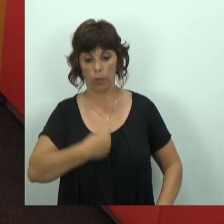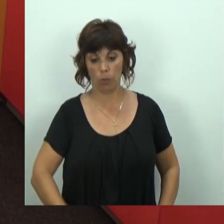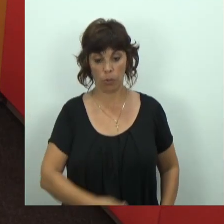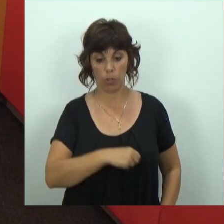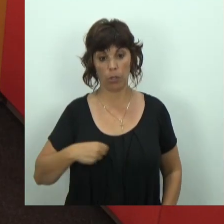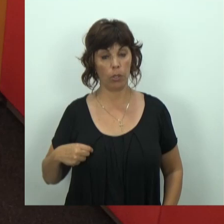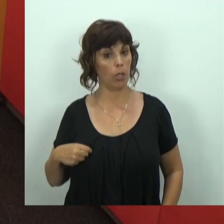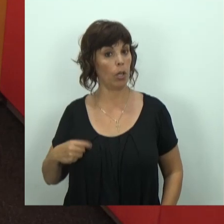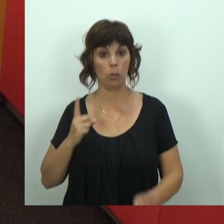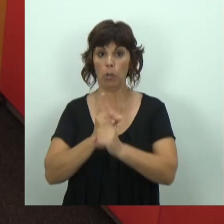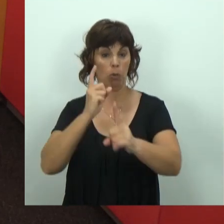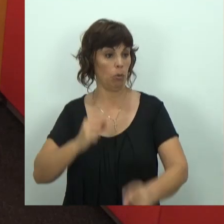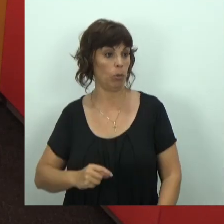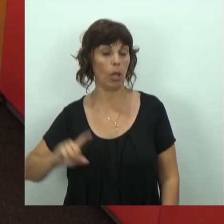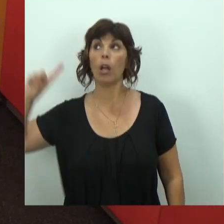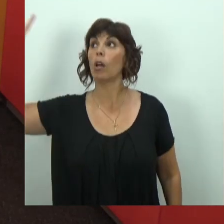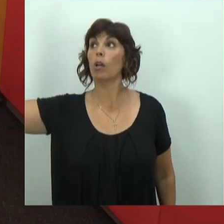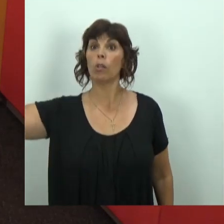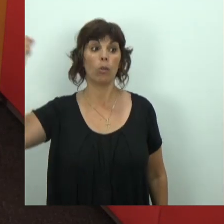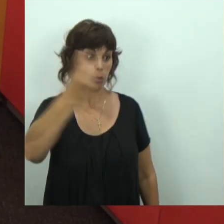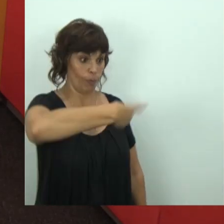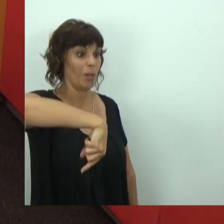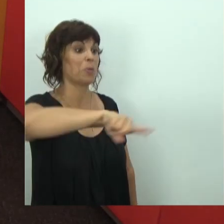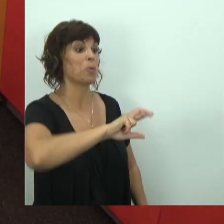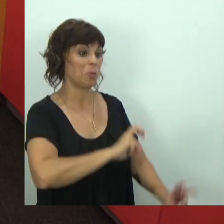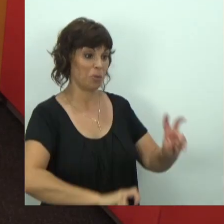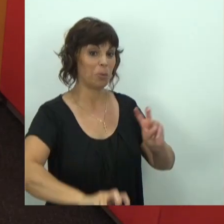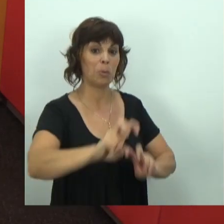revés. Es Dios el que nos busca a nosotros,